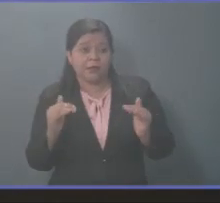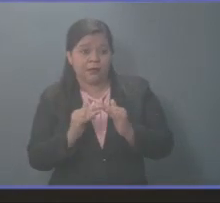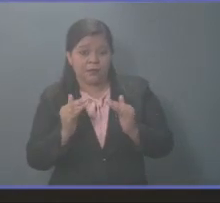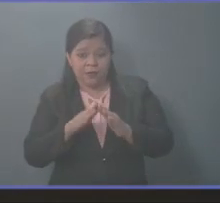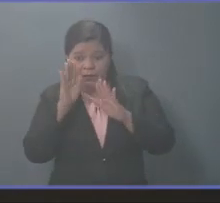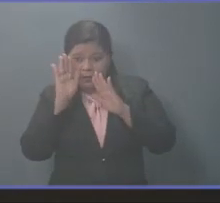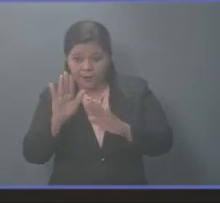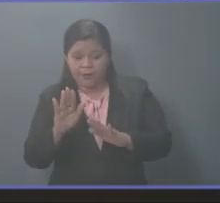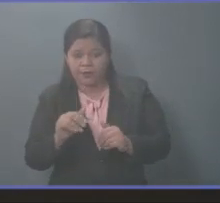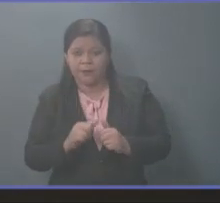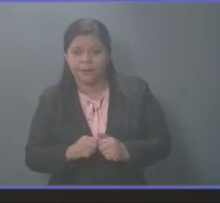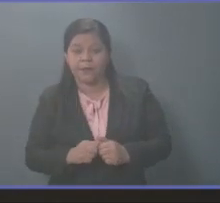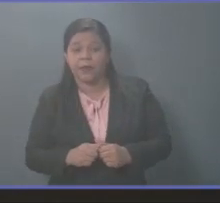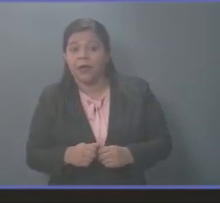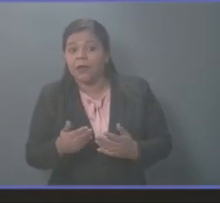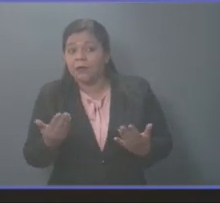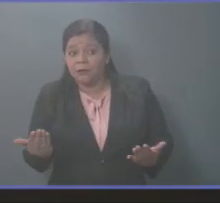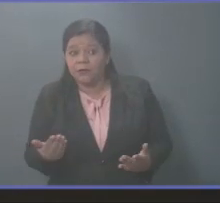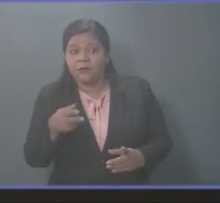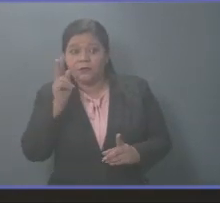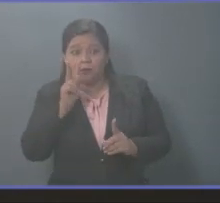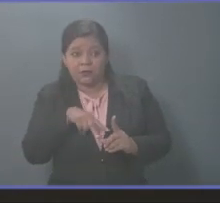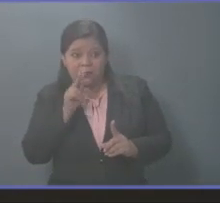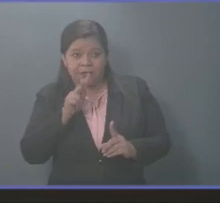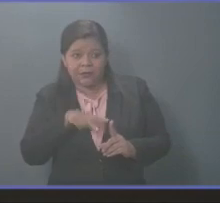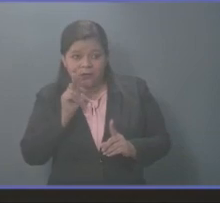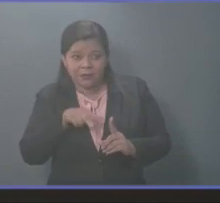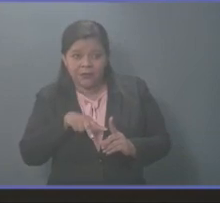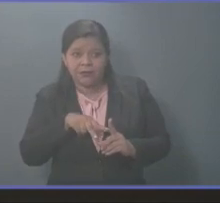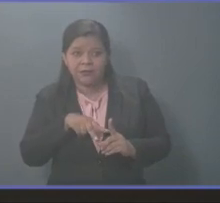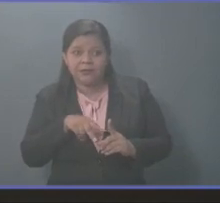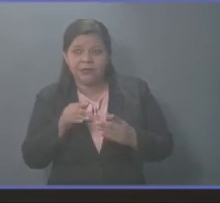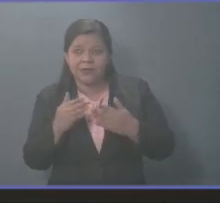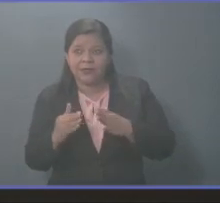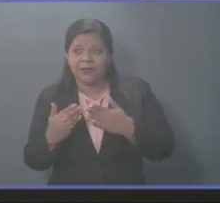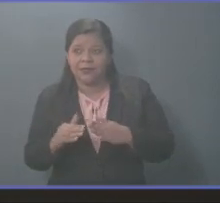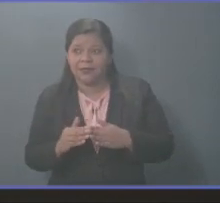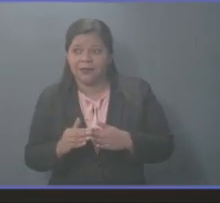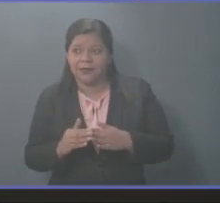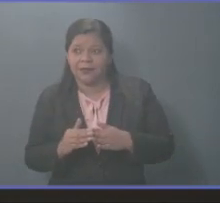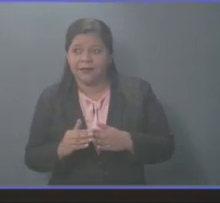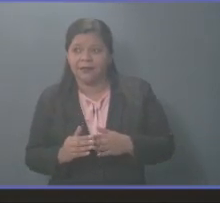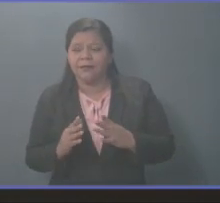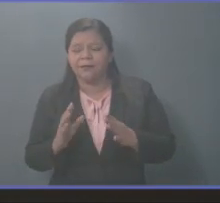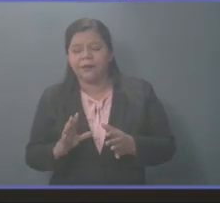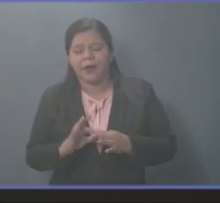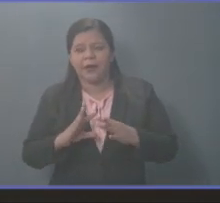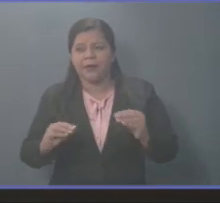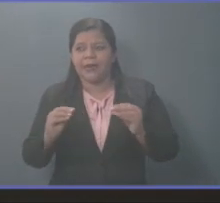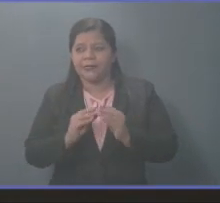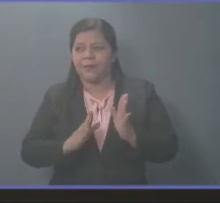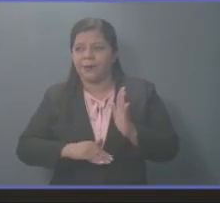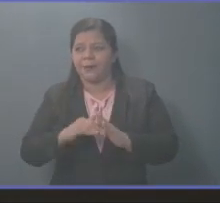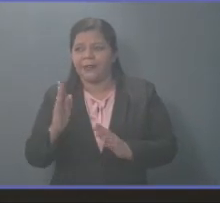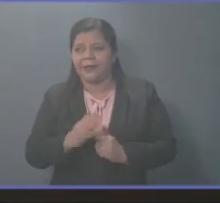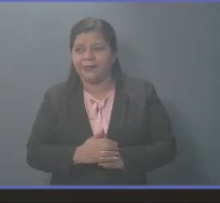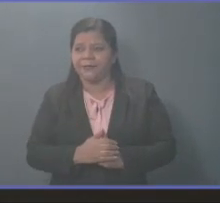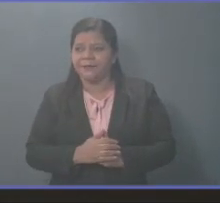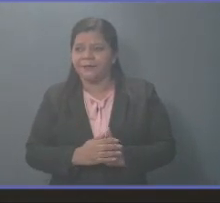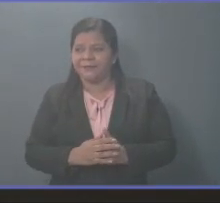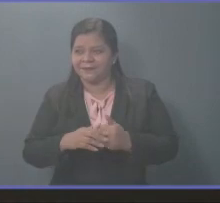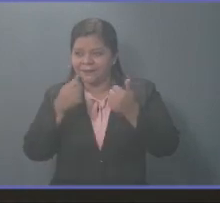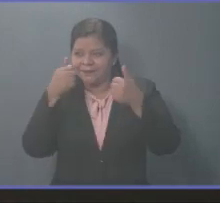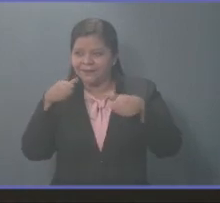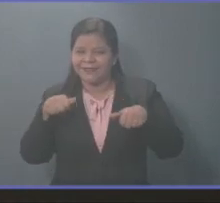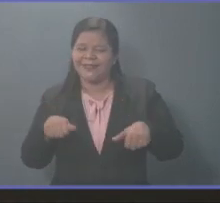manera. Estas son las características entonces que hoy cubren un cuerpo de seguridad